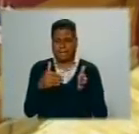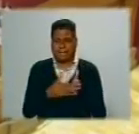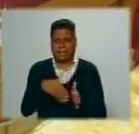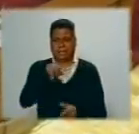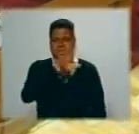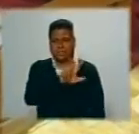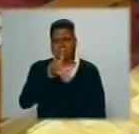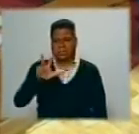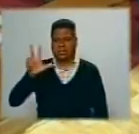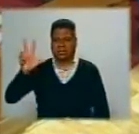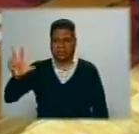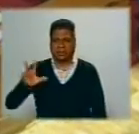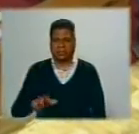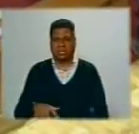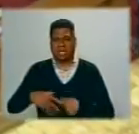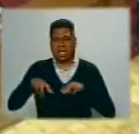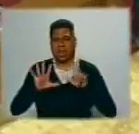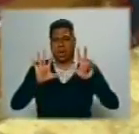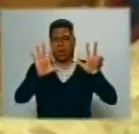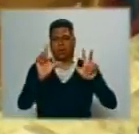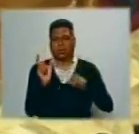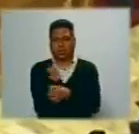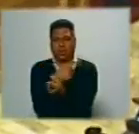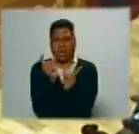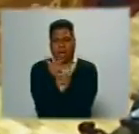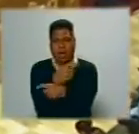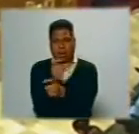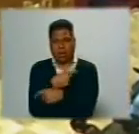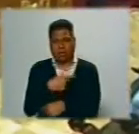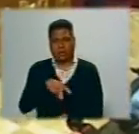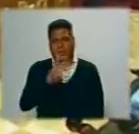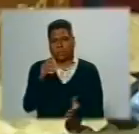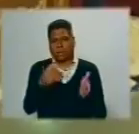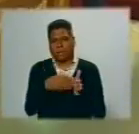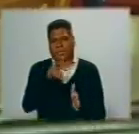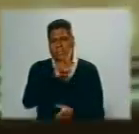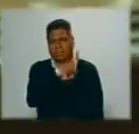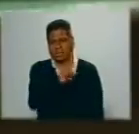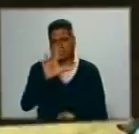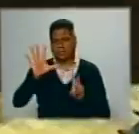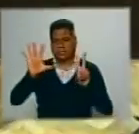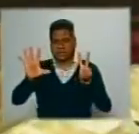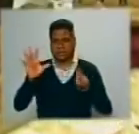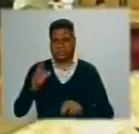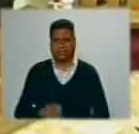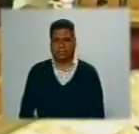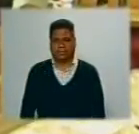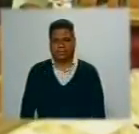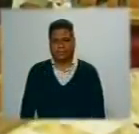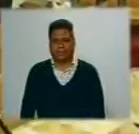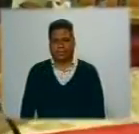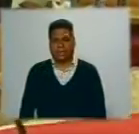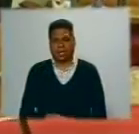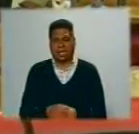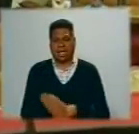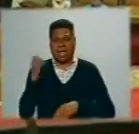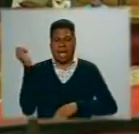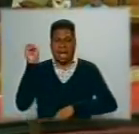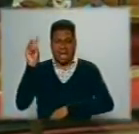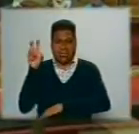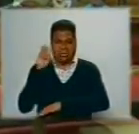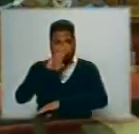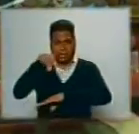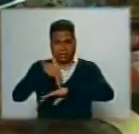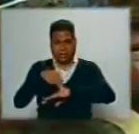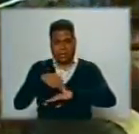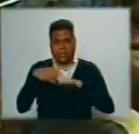fecha 8 de agosto de 2017, considerando que la Asamblea Nacional Constituyente cumple el mandato del pueblo